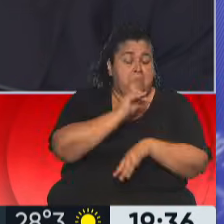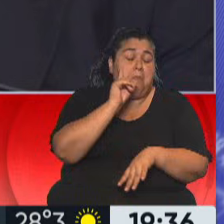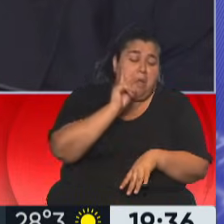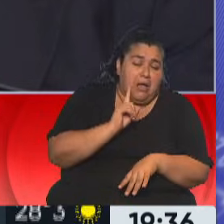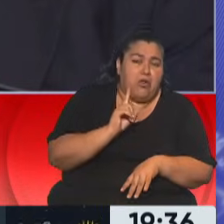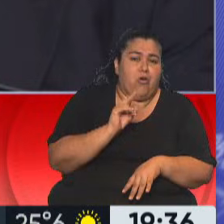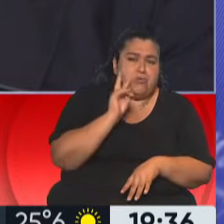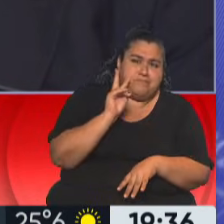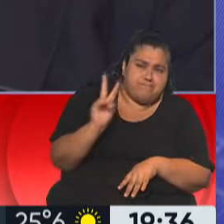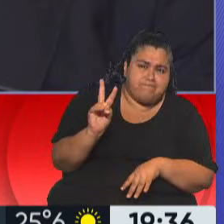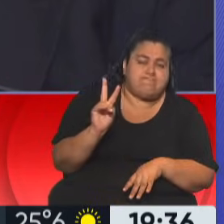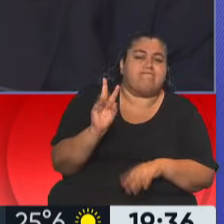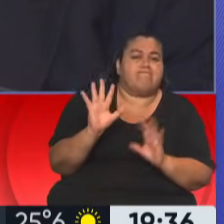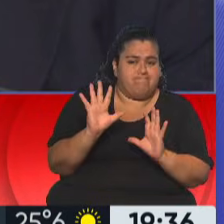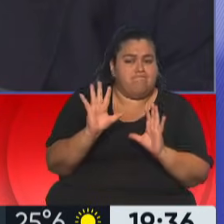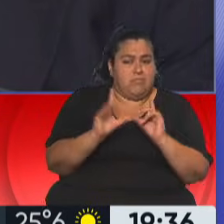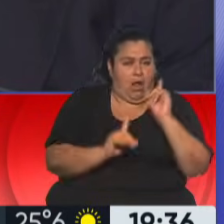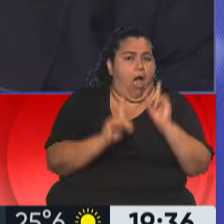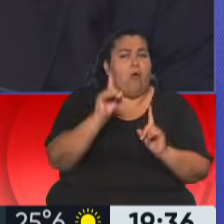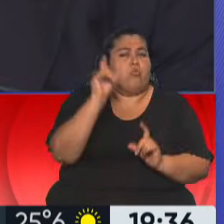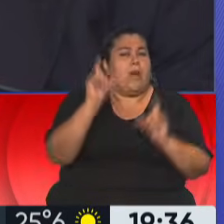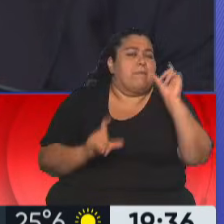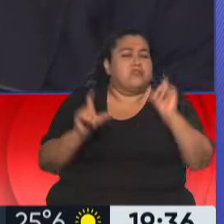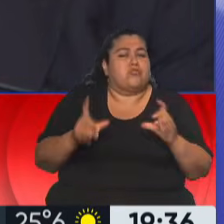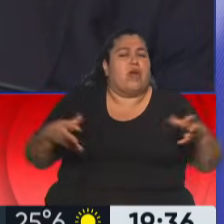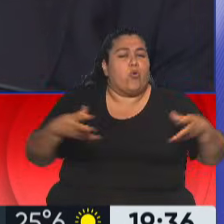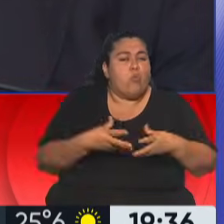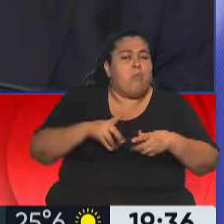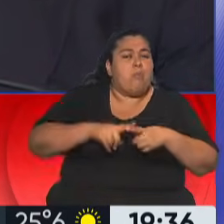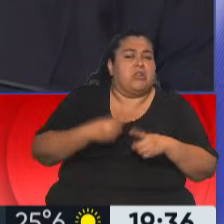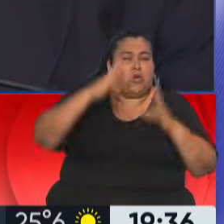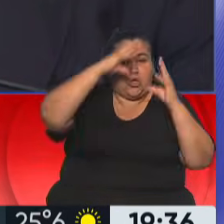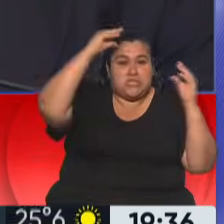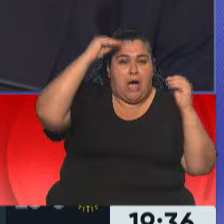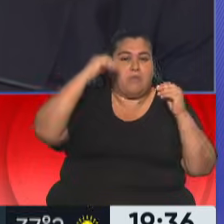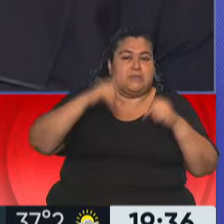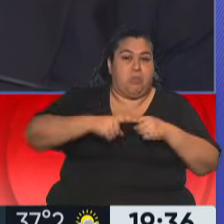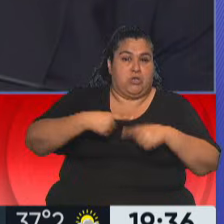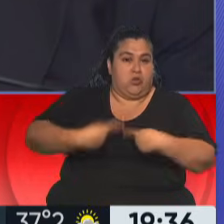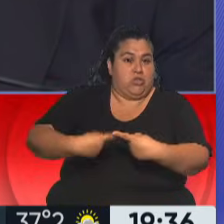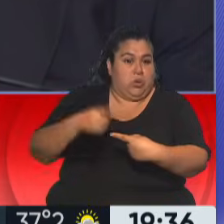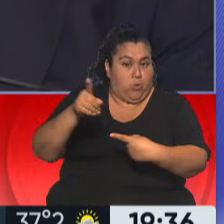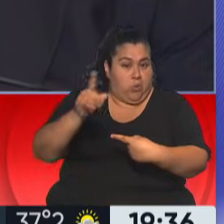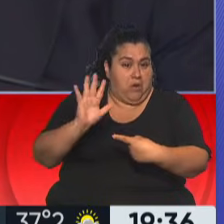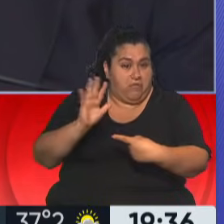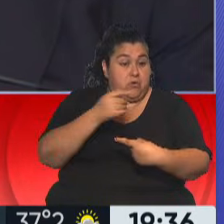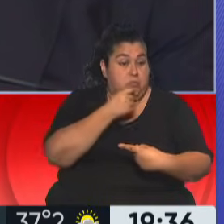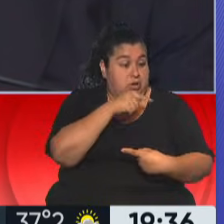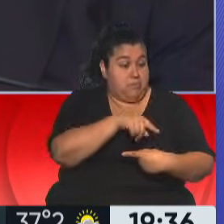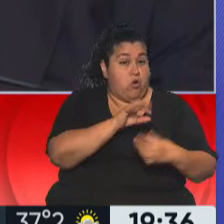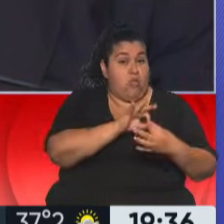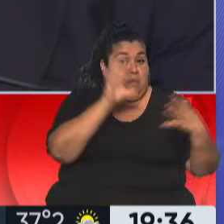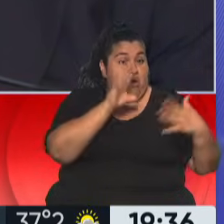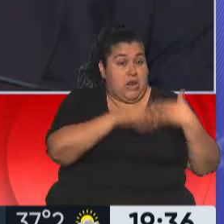porque hay una continuidad con alguna figura del chavismo, lo cierto es que no sabemos si va a haber una transición democrática, que sería lo